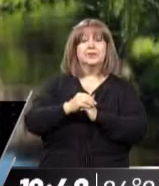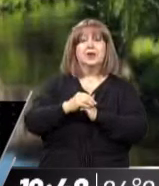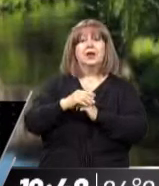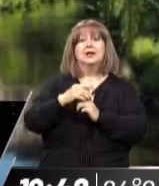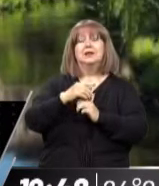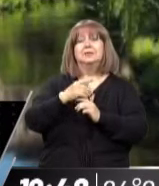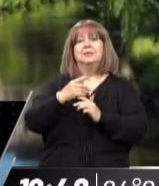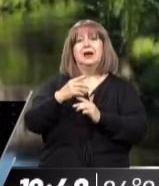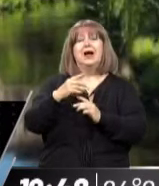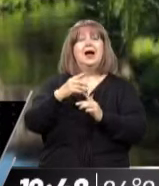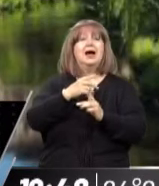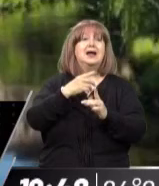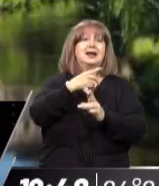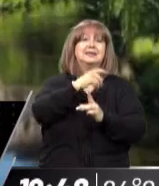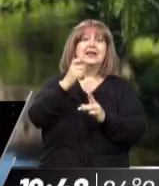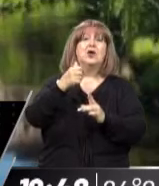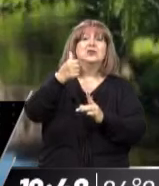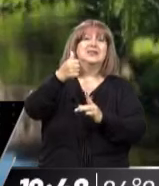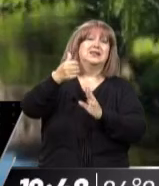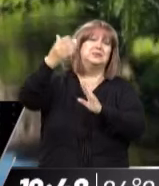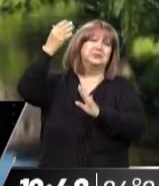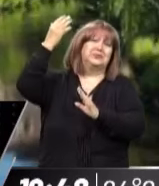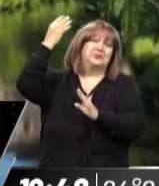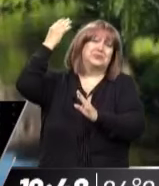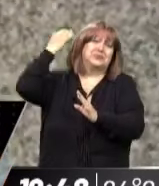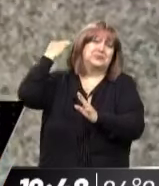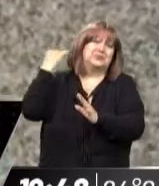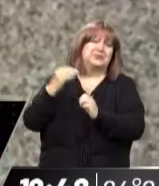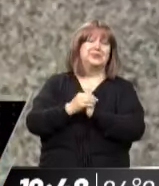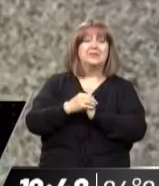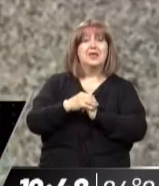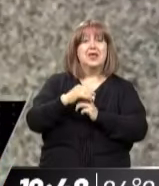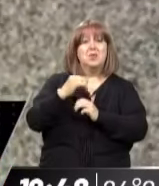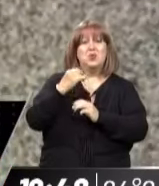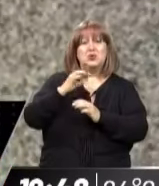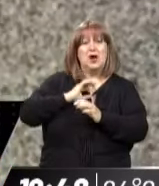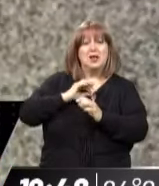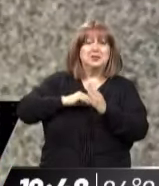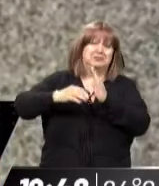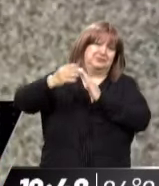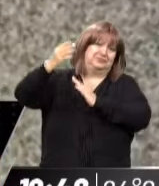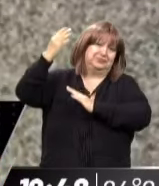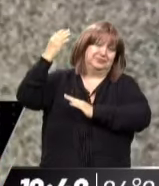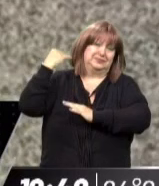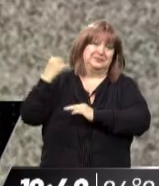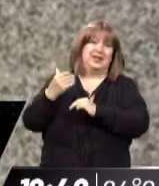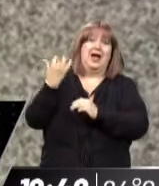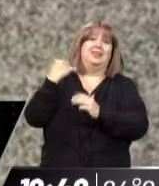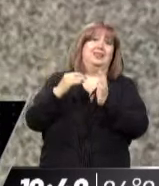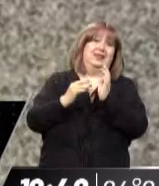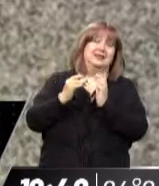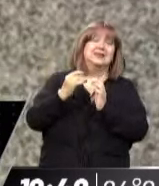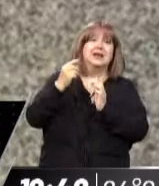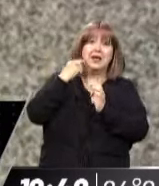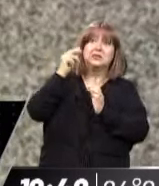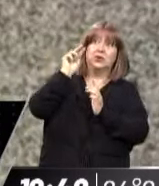durante el siglo seis bueno Esto es increíble porque es la frase específica y uno dice Bueno la pintaron después la